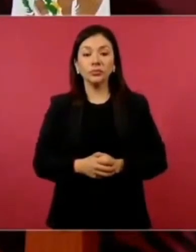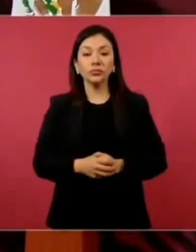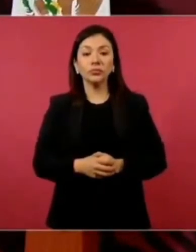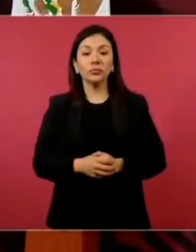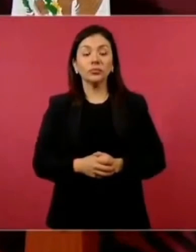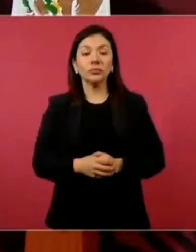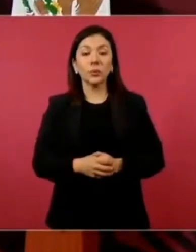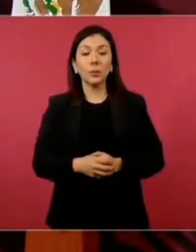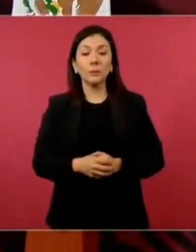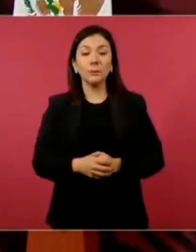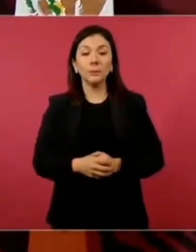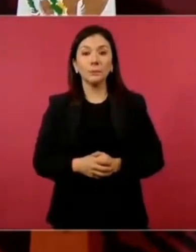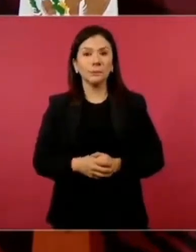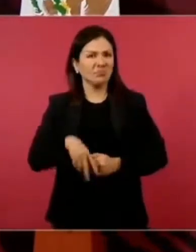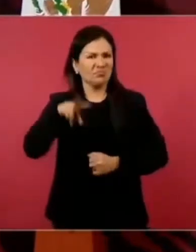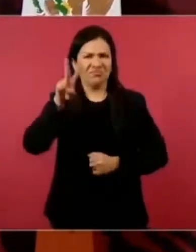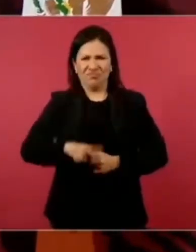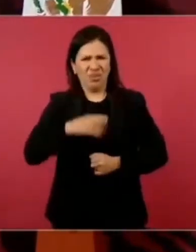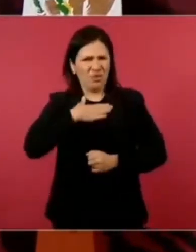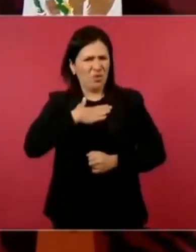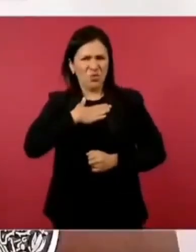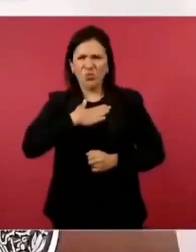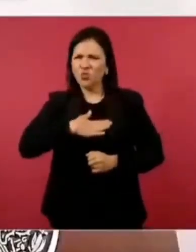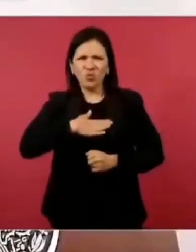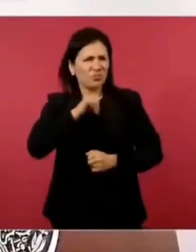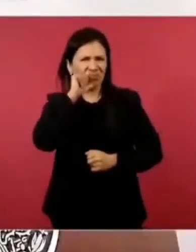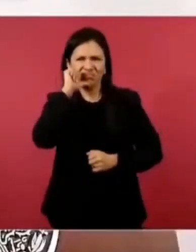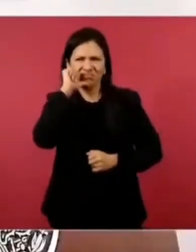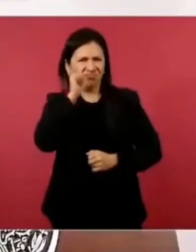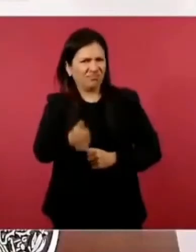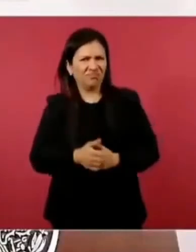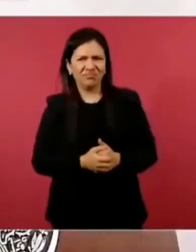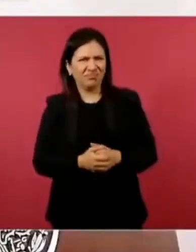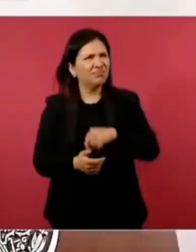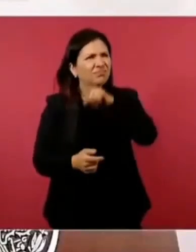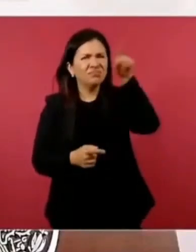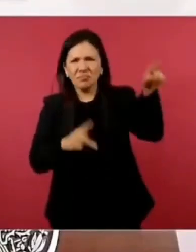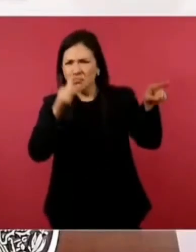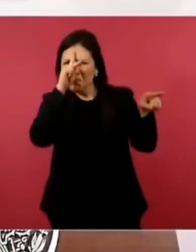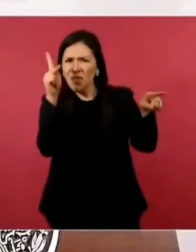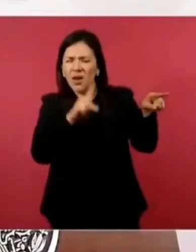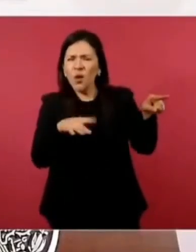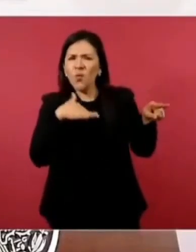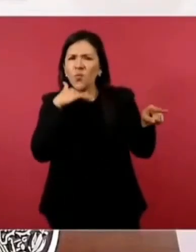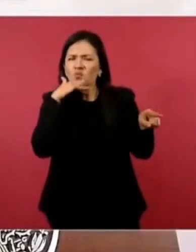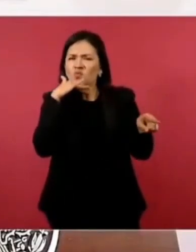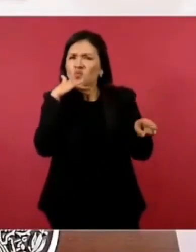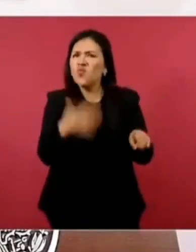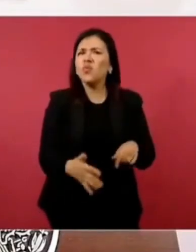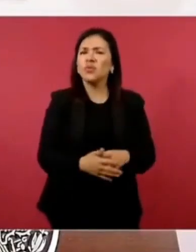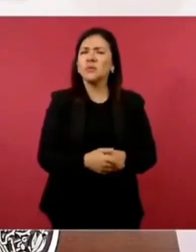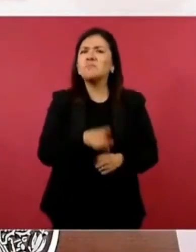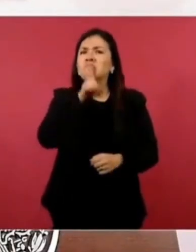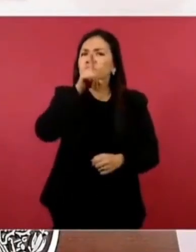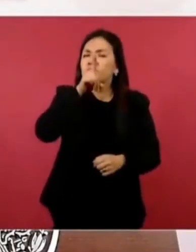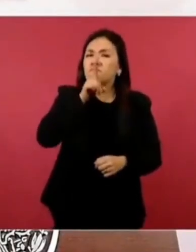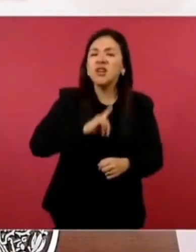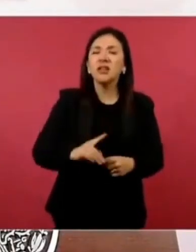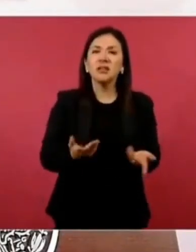Lo más injusto, estos tecnócratas, corruptos además,